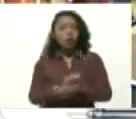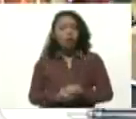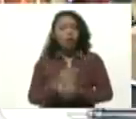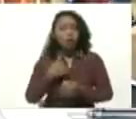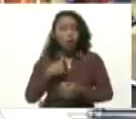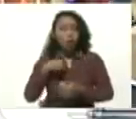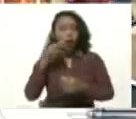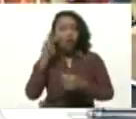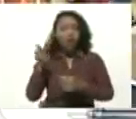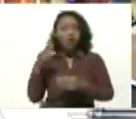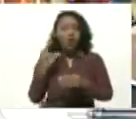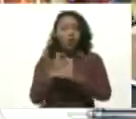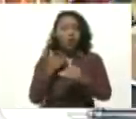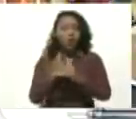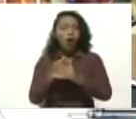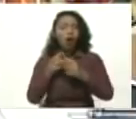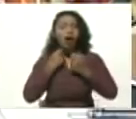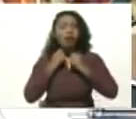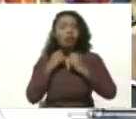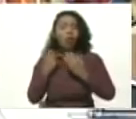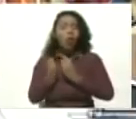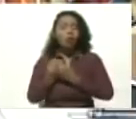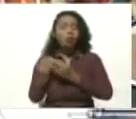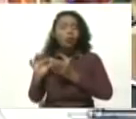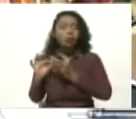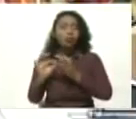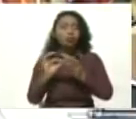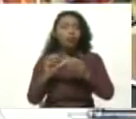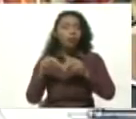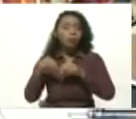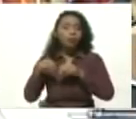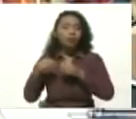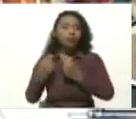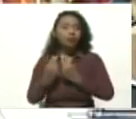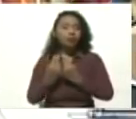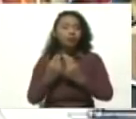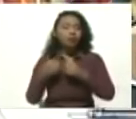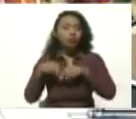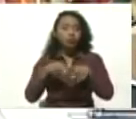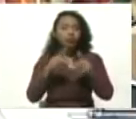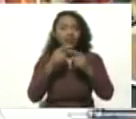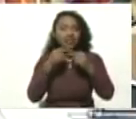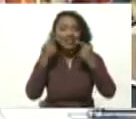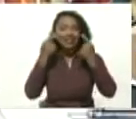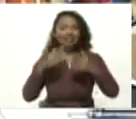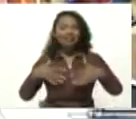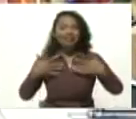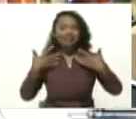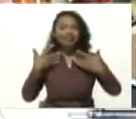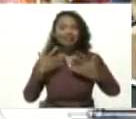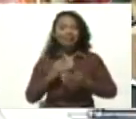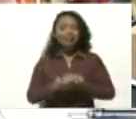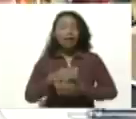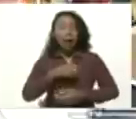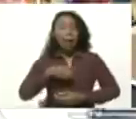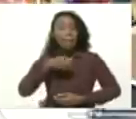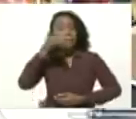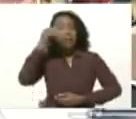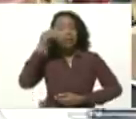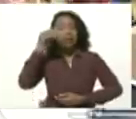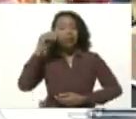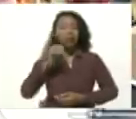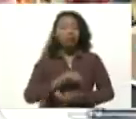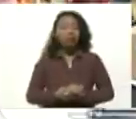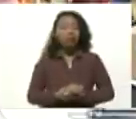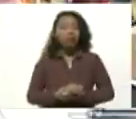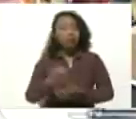a Aristóbulo a su lado. Yo lo veo a Aristóbulo, la alegría, la sonrisa, el espíritu